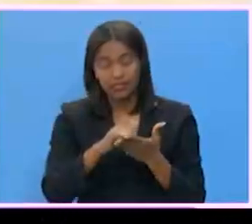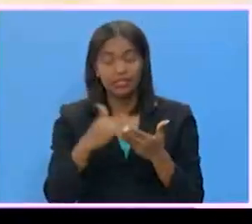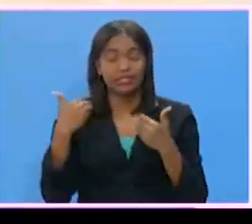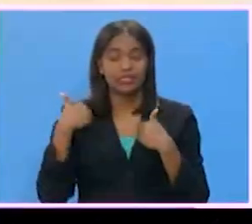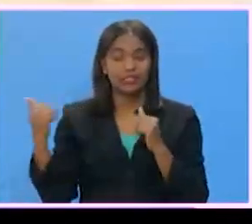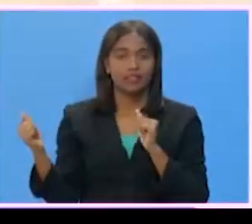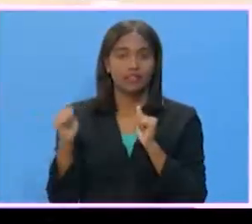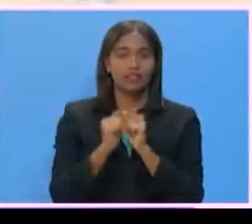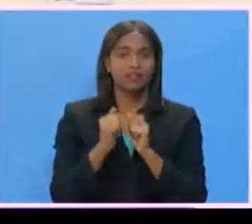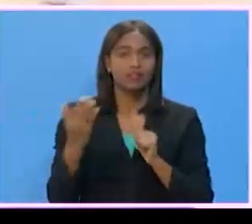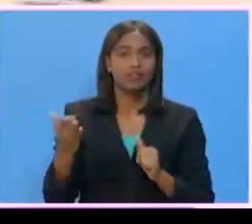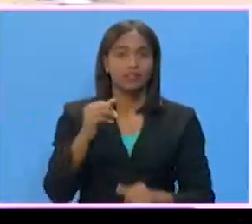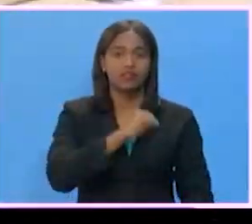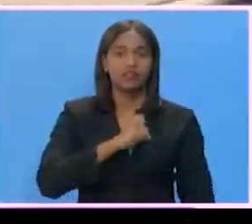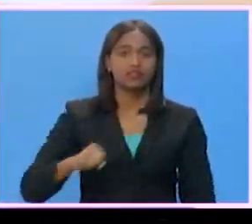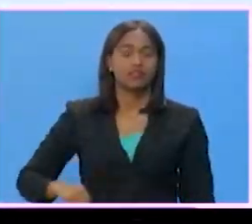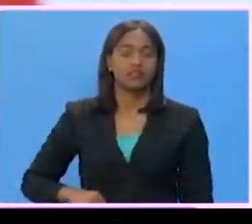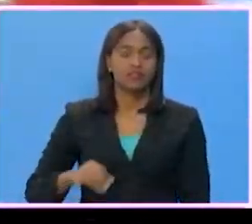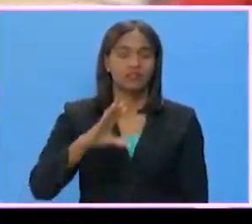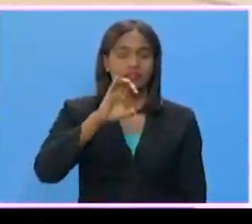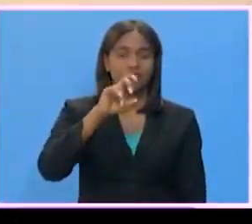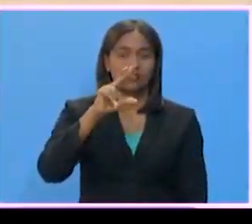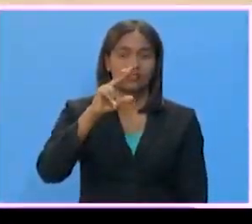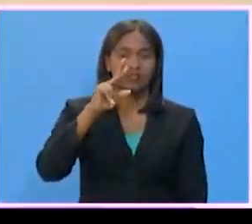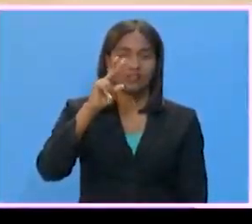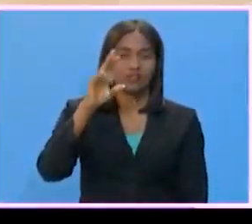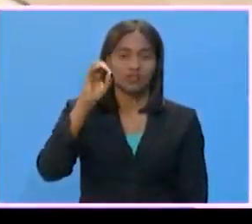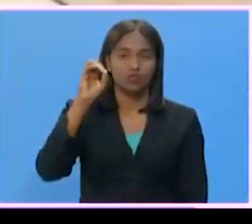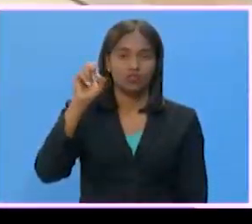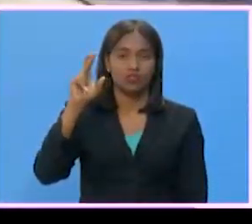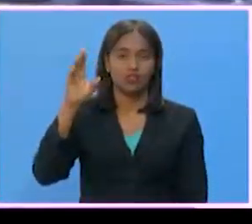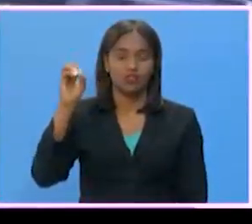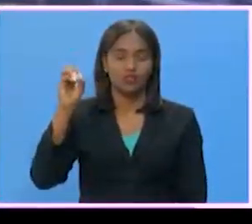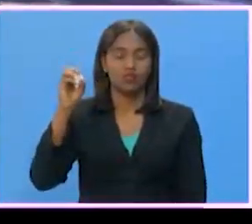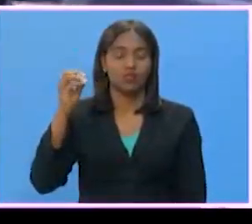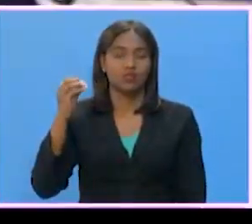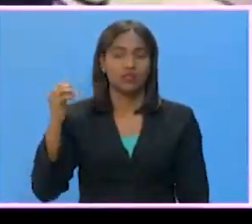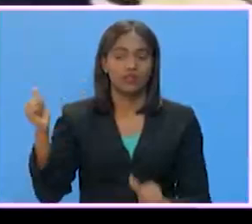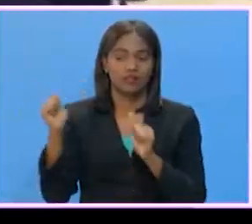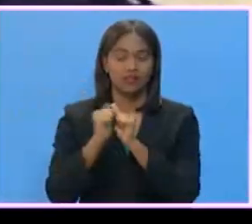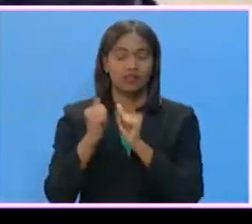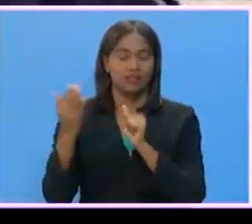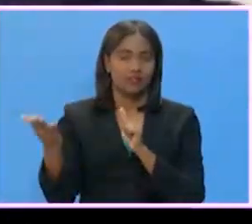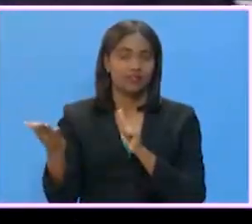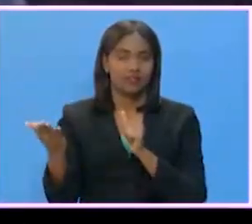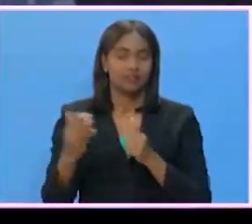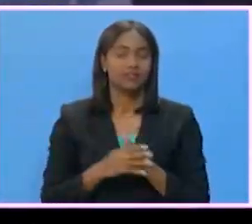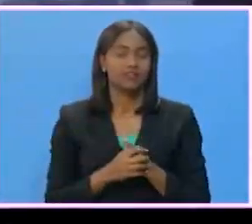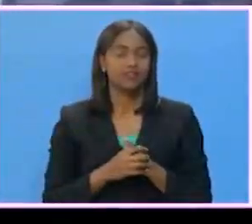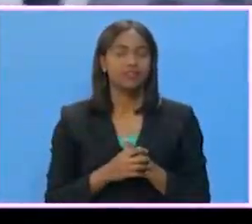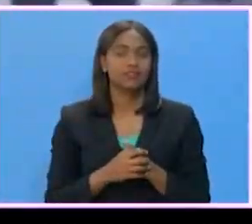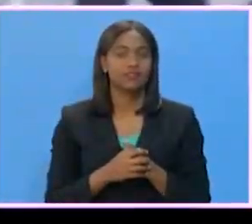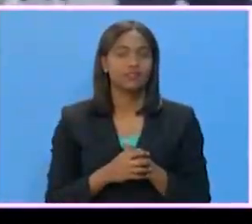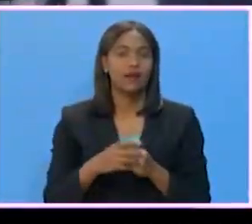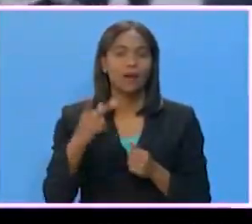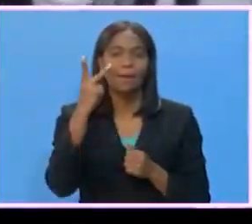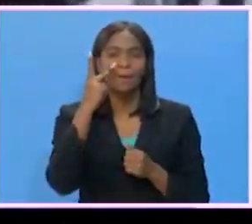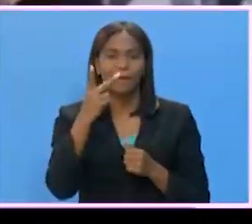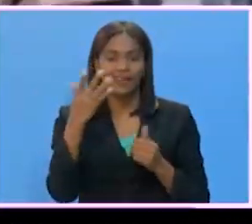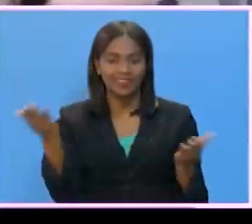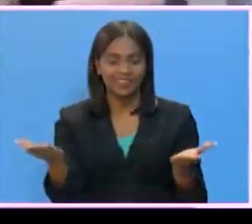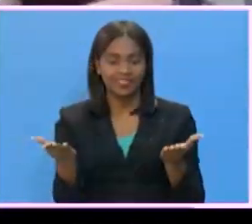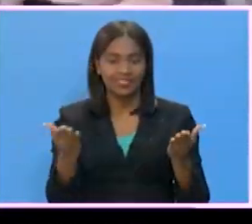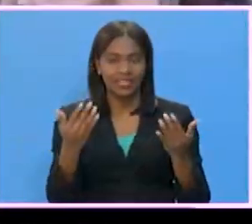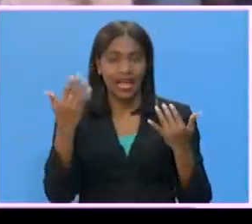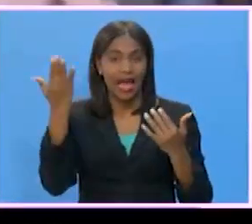aquí al señor César Rosario, a.k.a. Papalo, a.k.a. Papalo. Estamos en vivo, César, quien